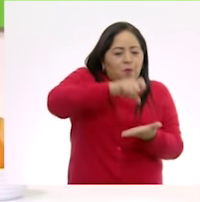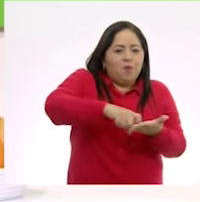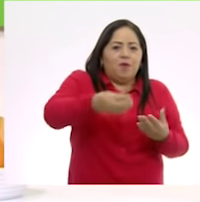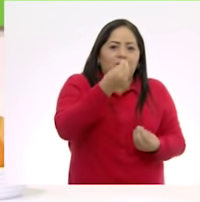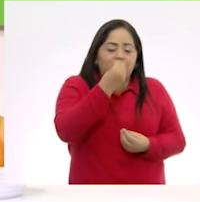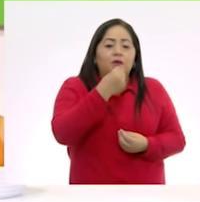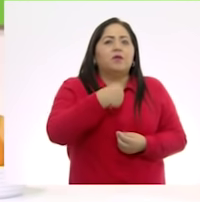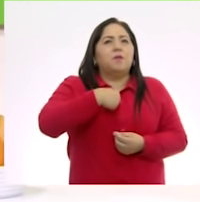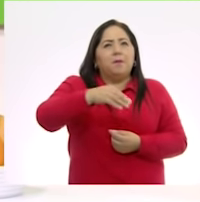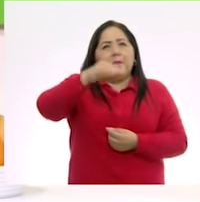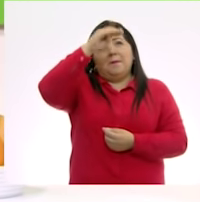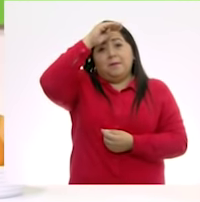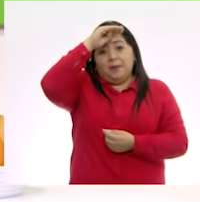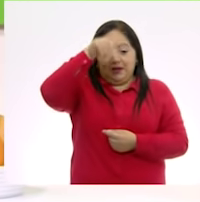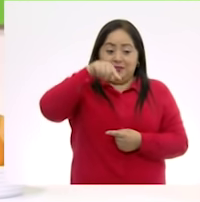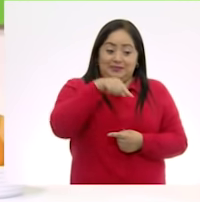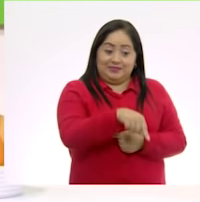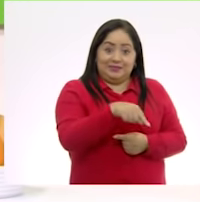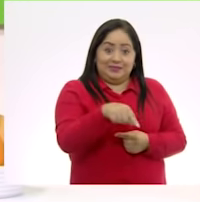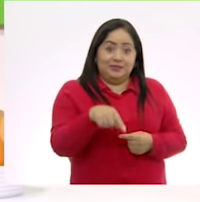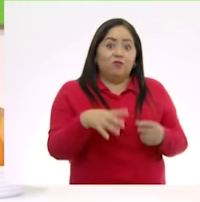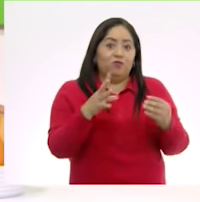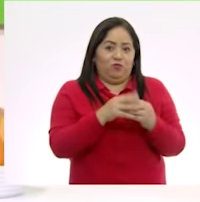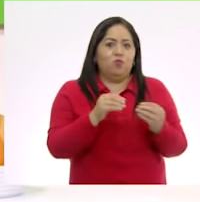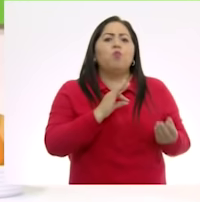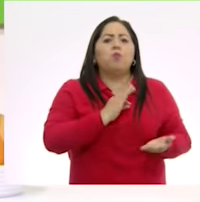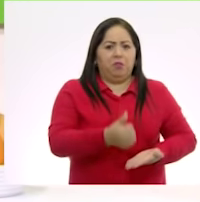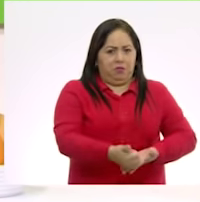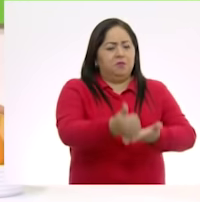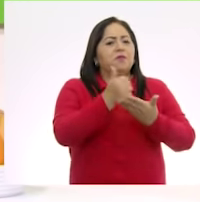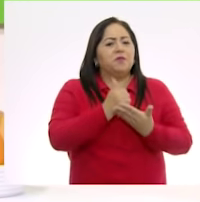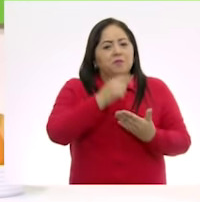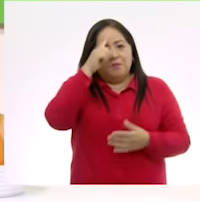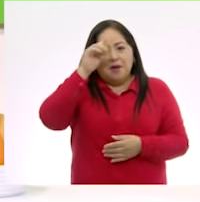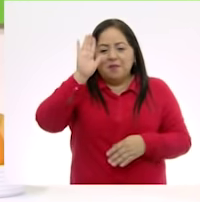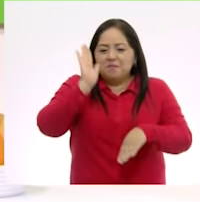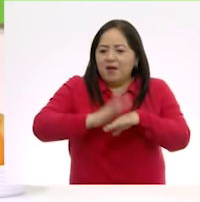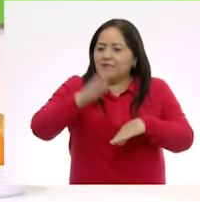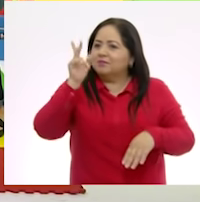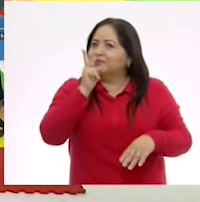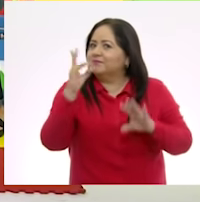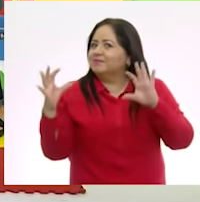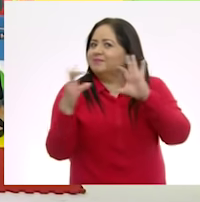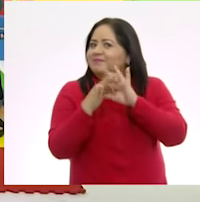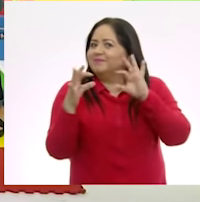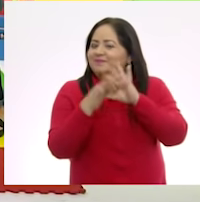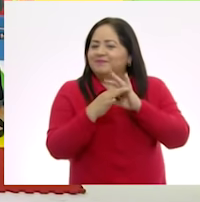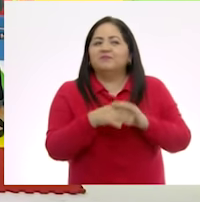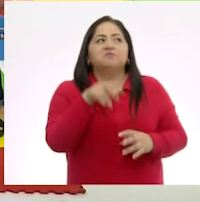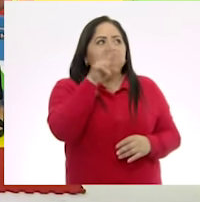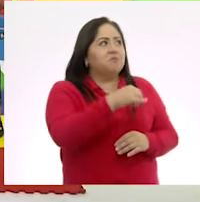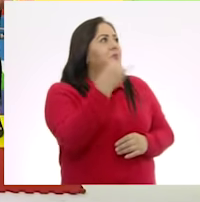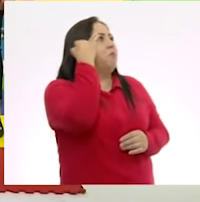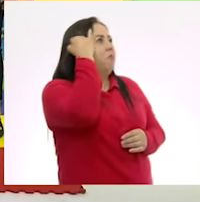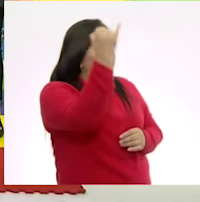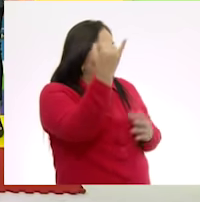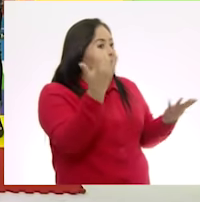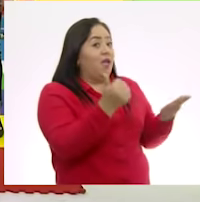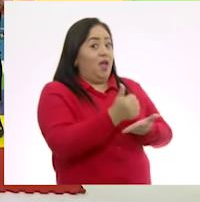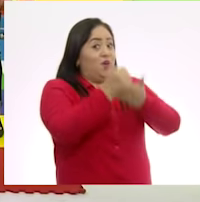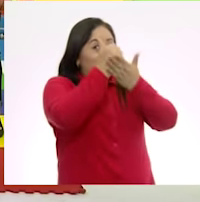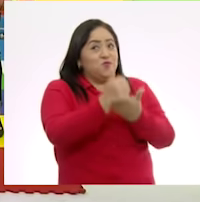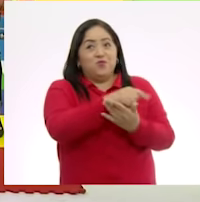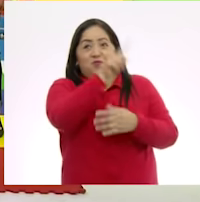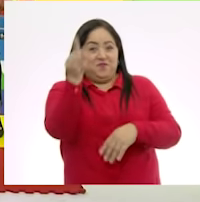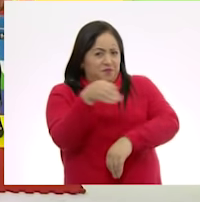Y pienso que estas frutas nos pueden ayudar a buscar más rimas. Es una excelente idea. Con ayuda de